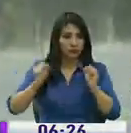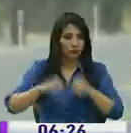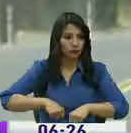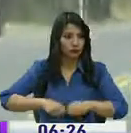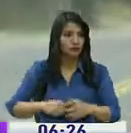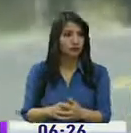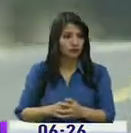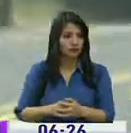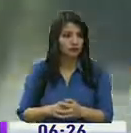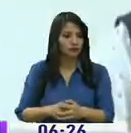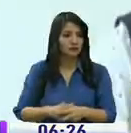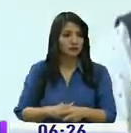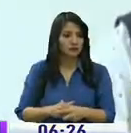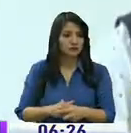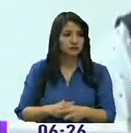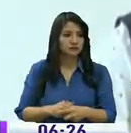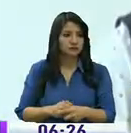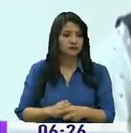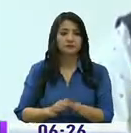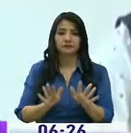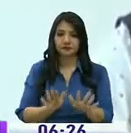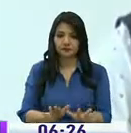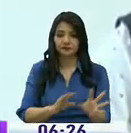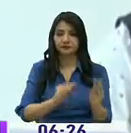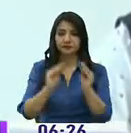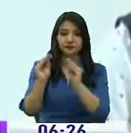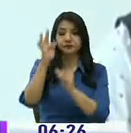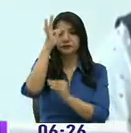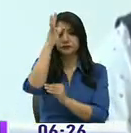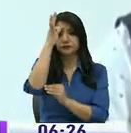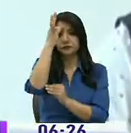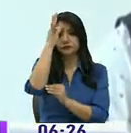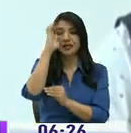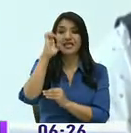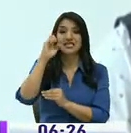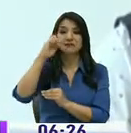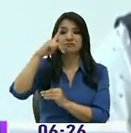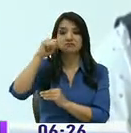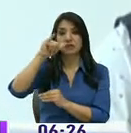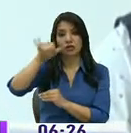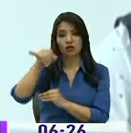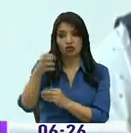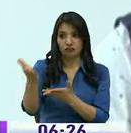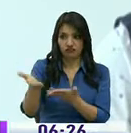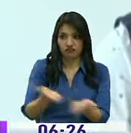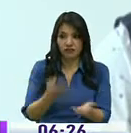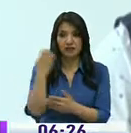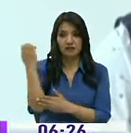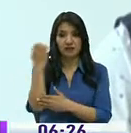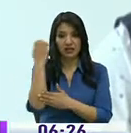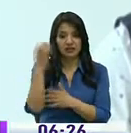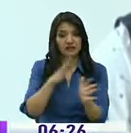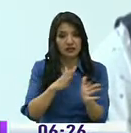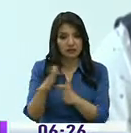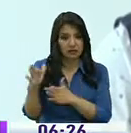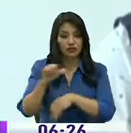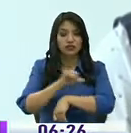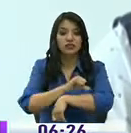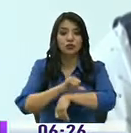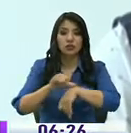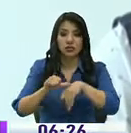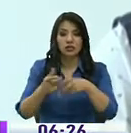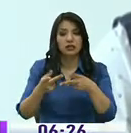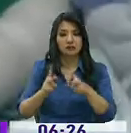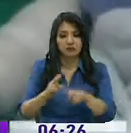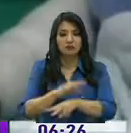de especialidades. Que en este caso fue al Hospital Eugenio Espejo, donde fue recibida para tratamiento por especialidad de cirugía y sobre todo